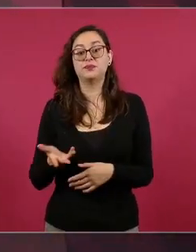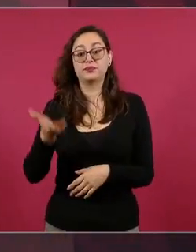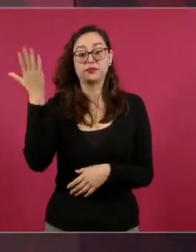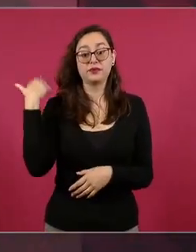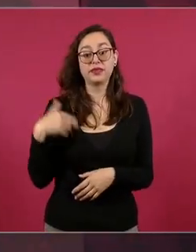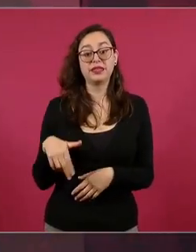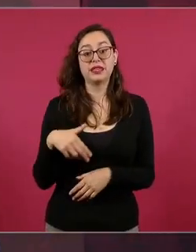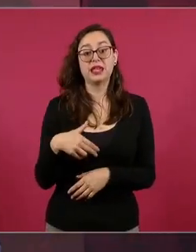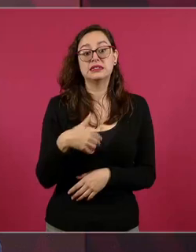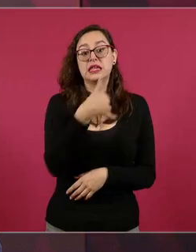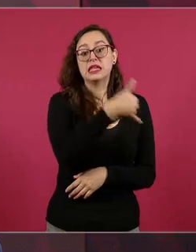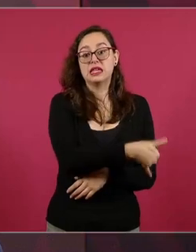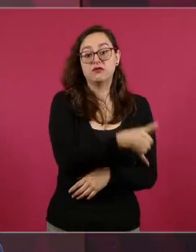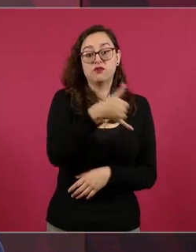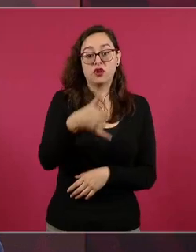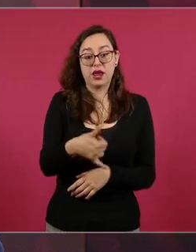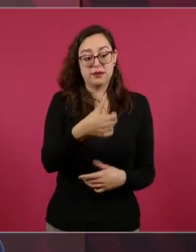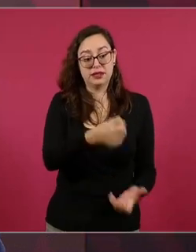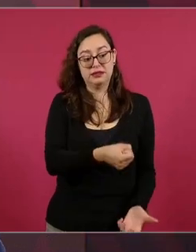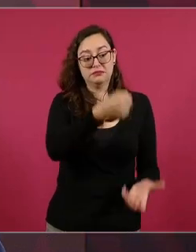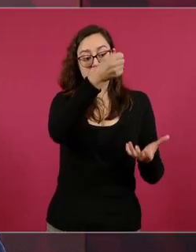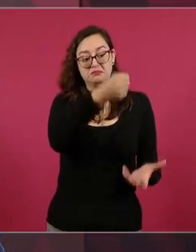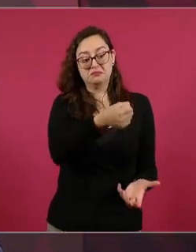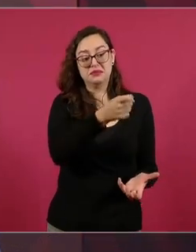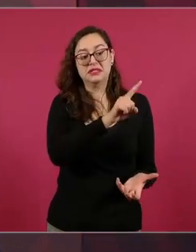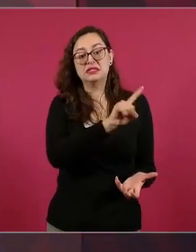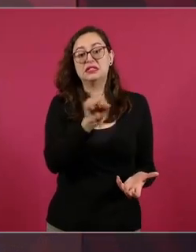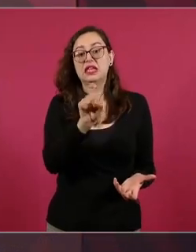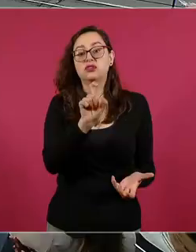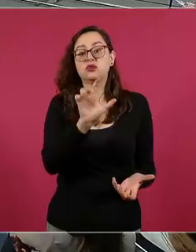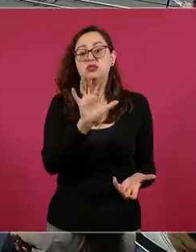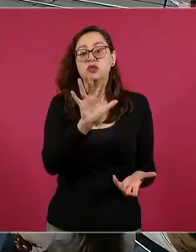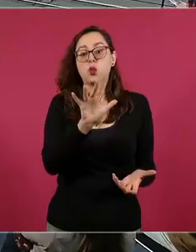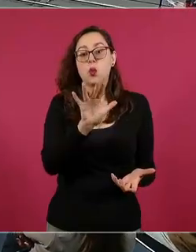Infonavit 150,000 millones de pesos.